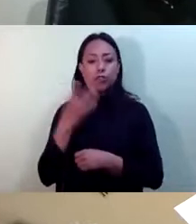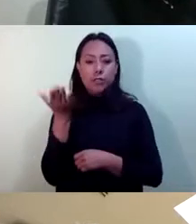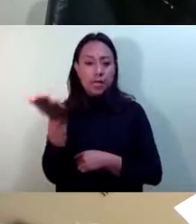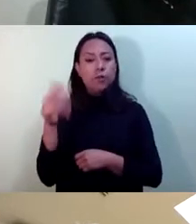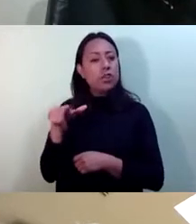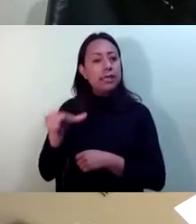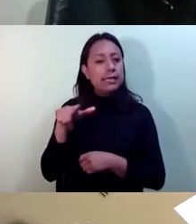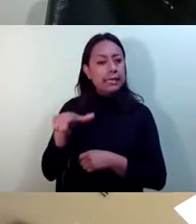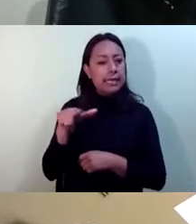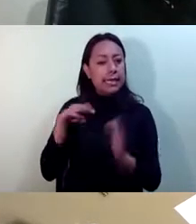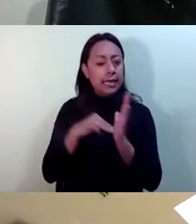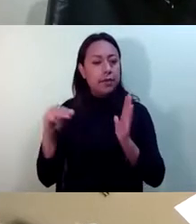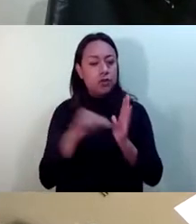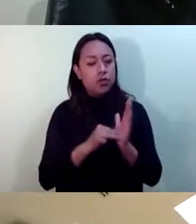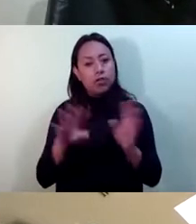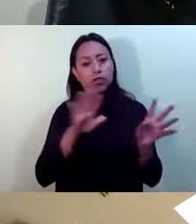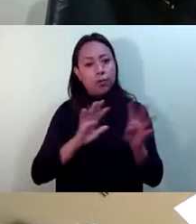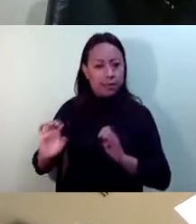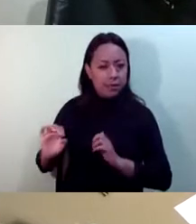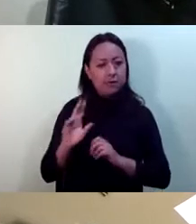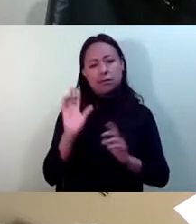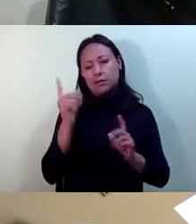17.094.921 millones y aportó